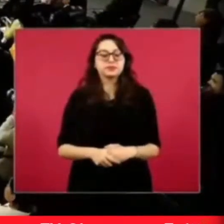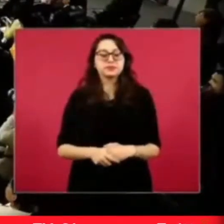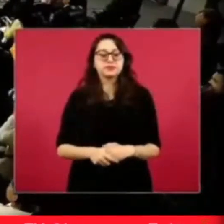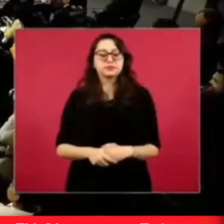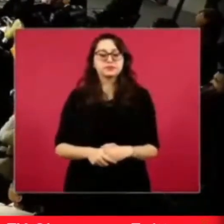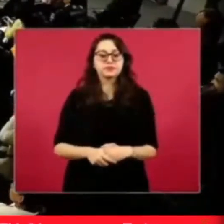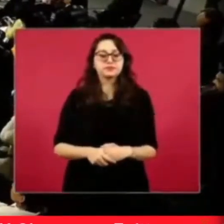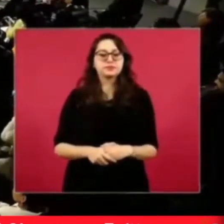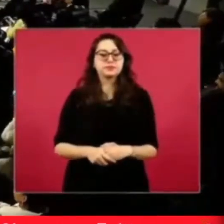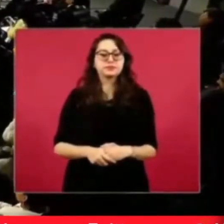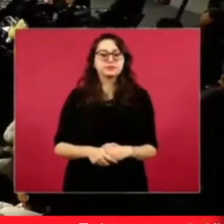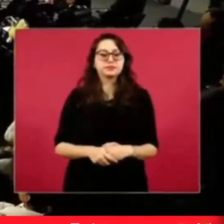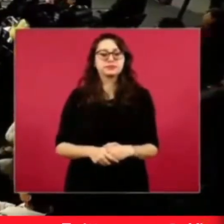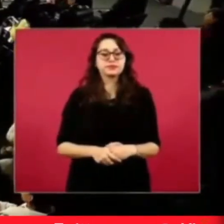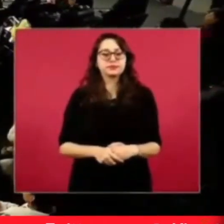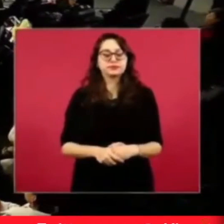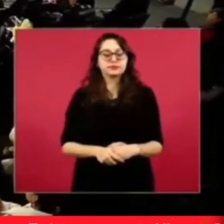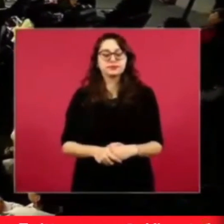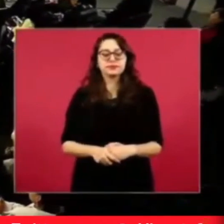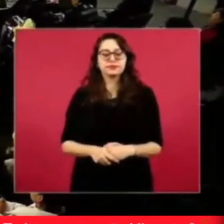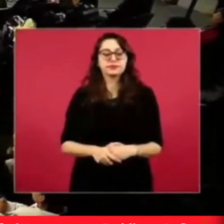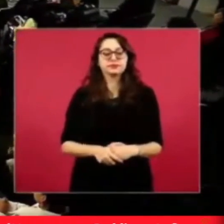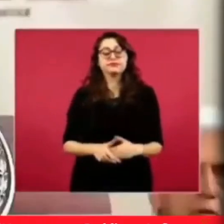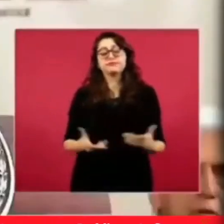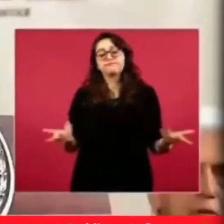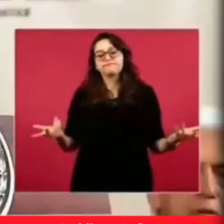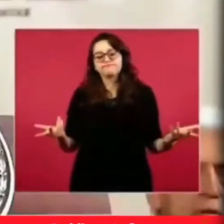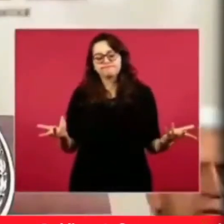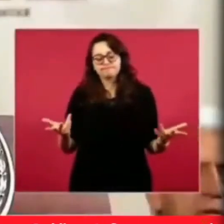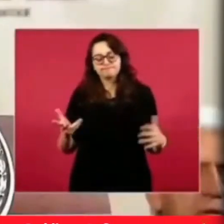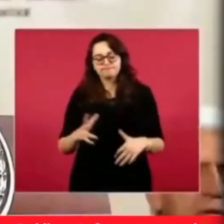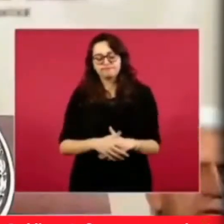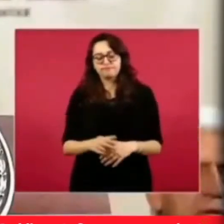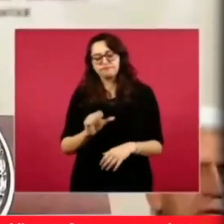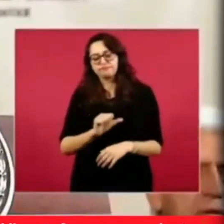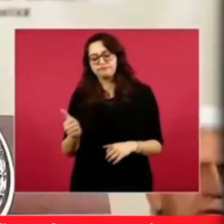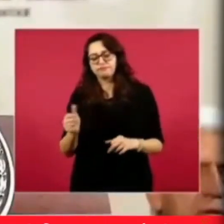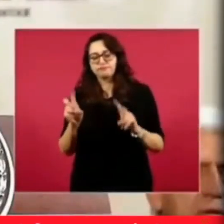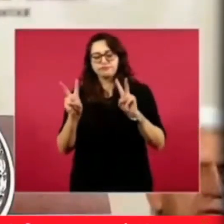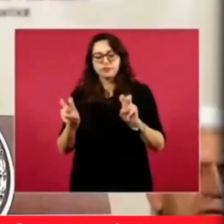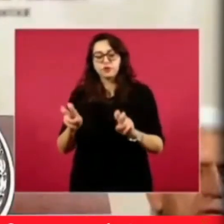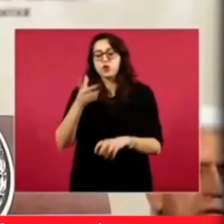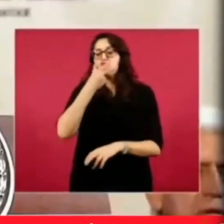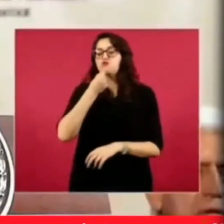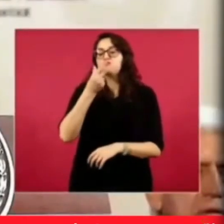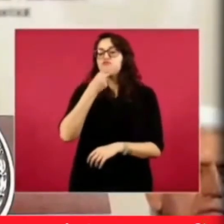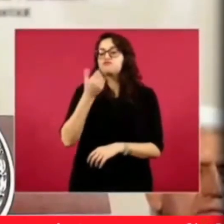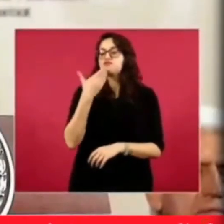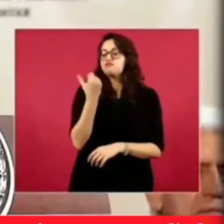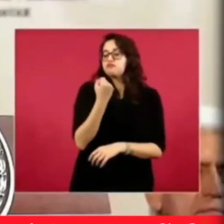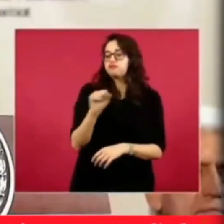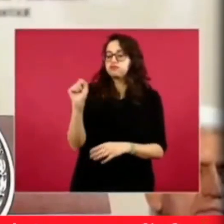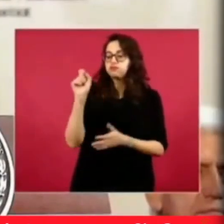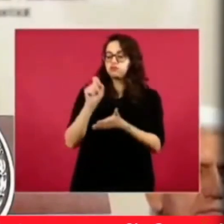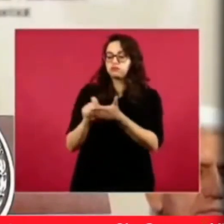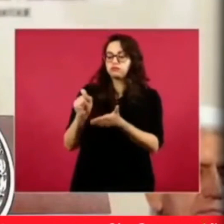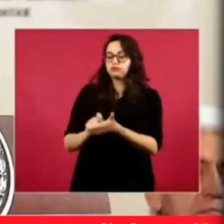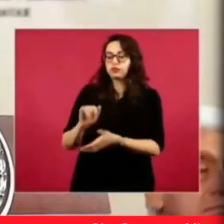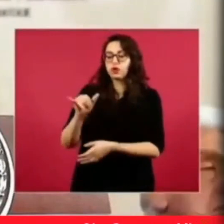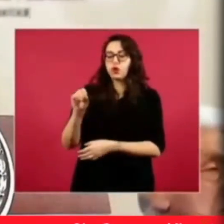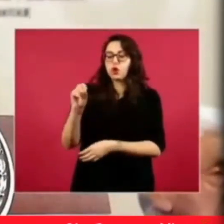También, sí, eso sí es. Lamentamos mucho el fallecimiento del gran escritor José